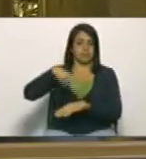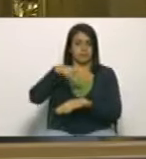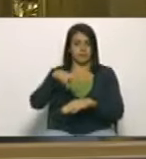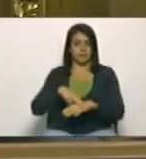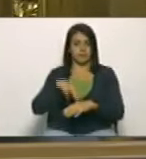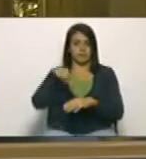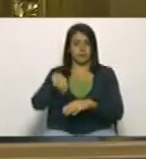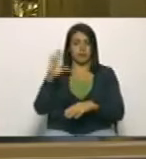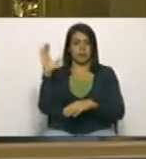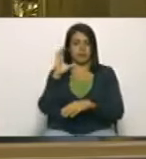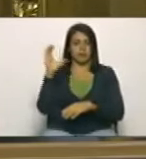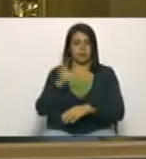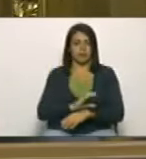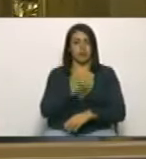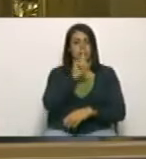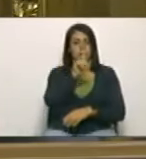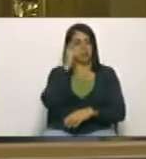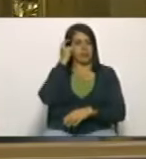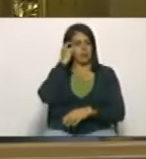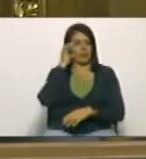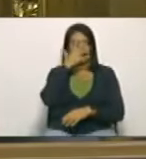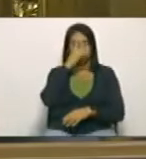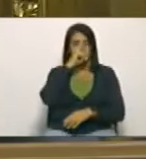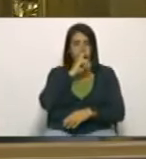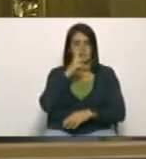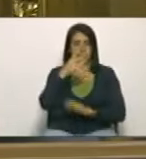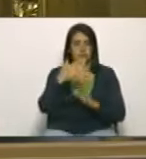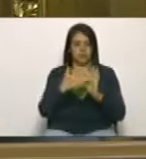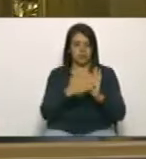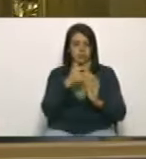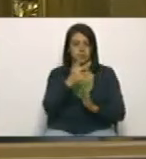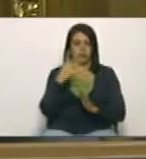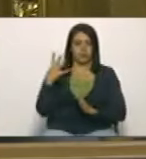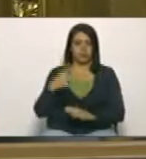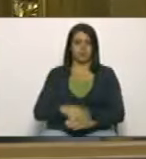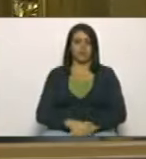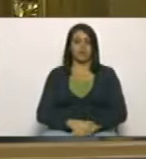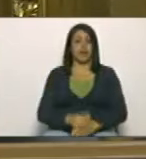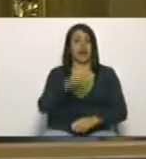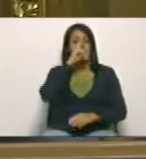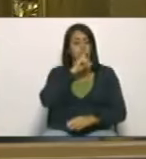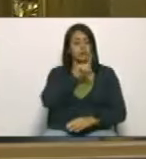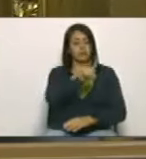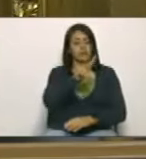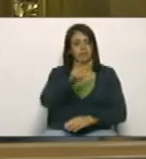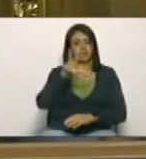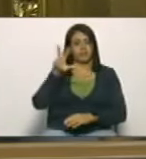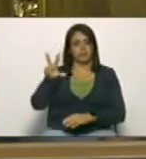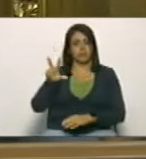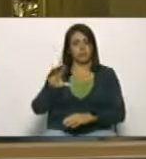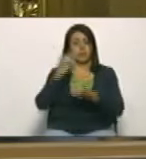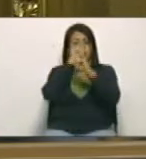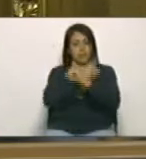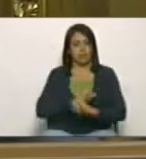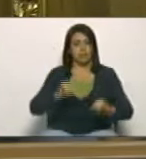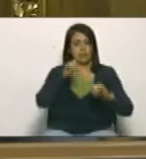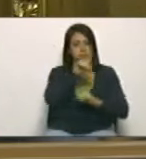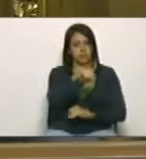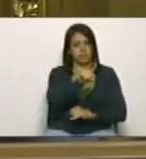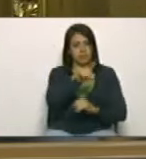Asamblea Nacional en Caracas, al primer día del mes de febrero de 2024, año 123 de la